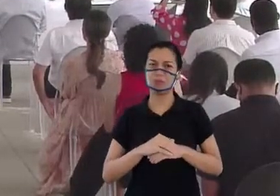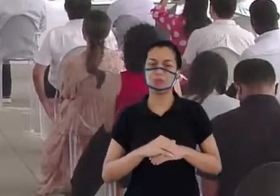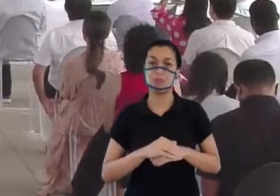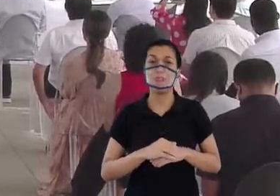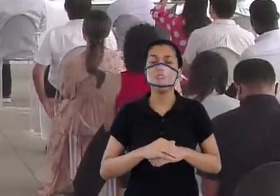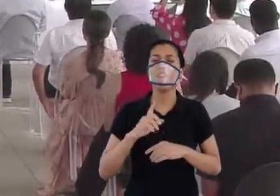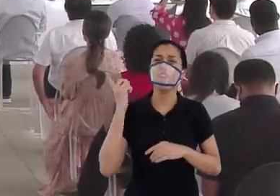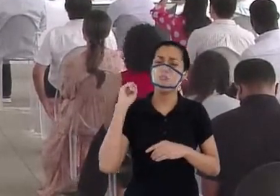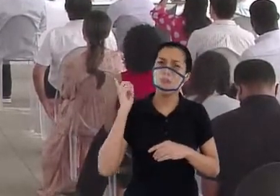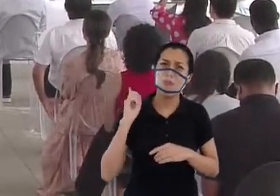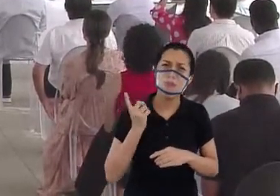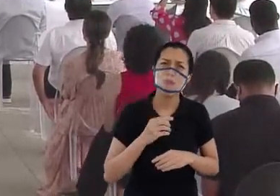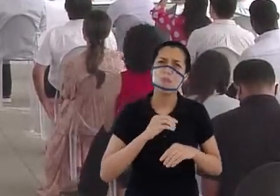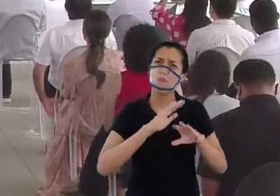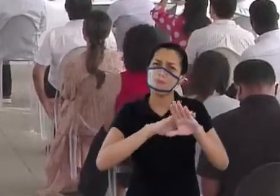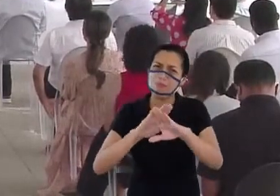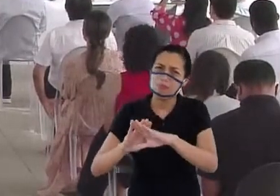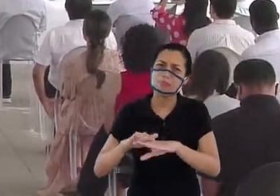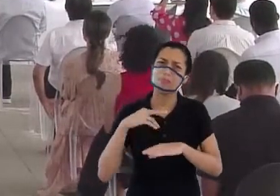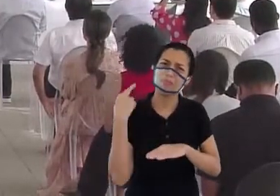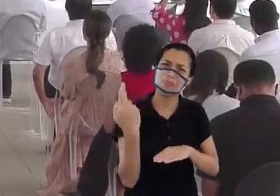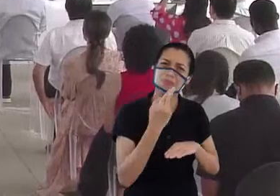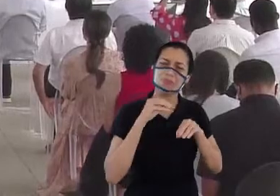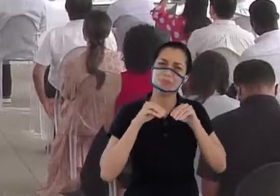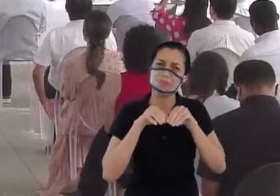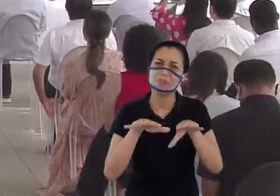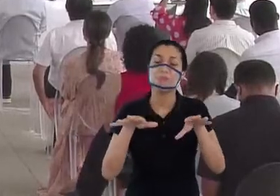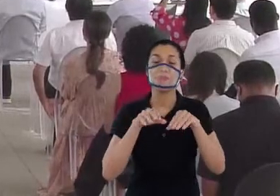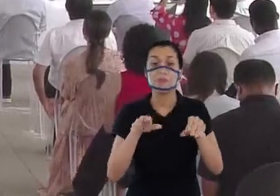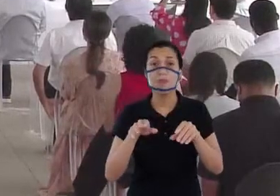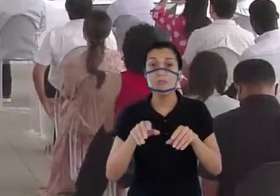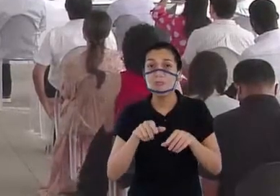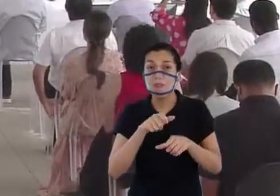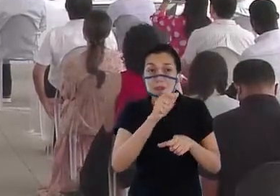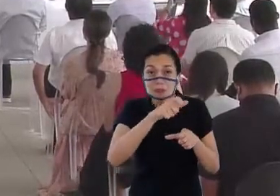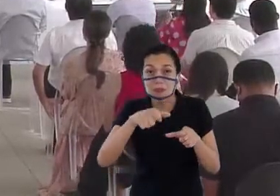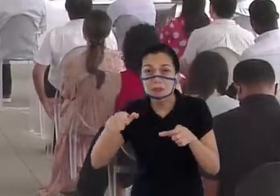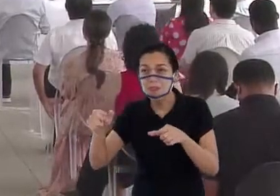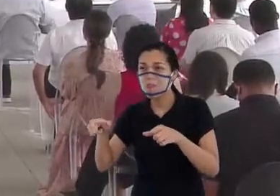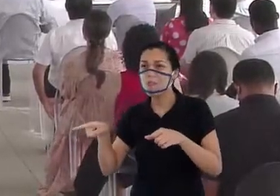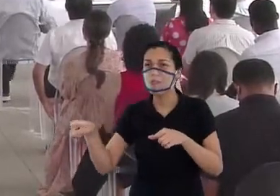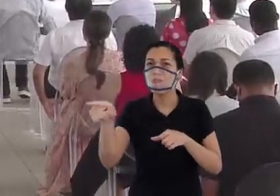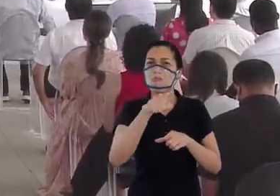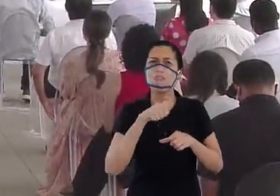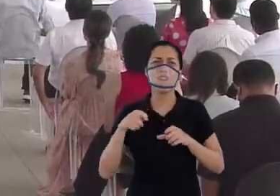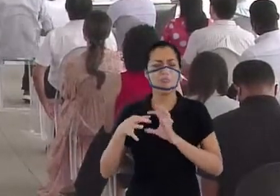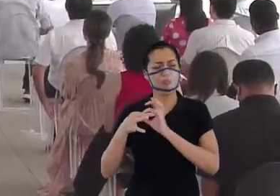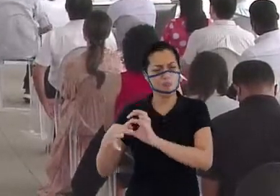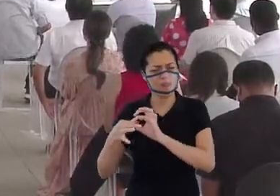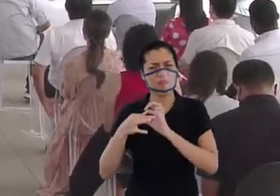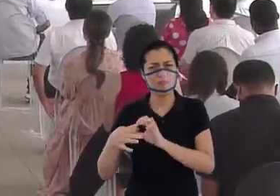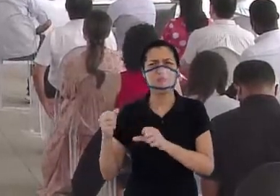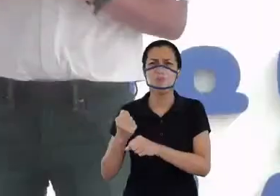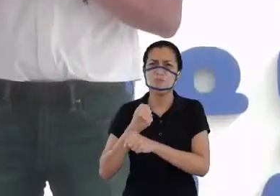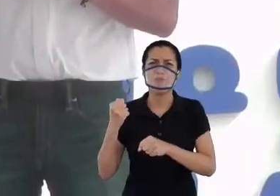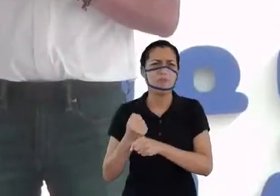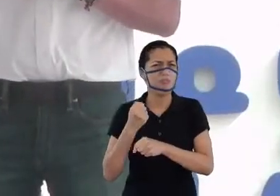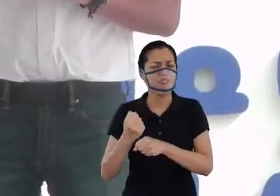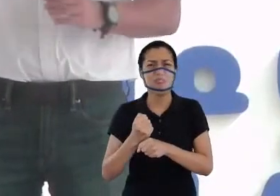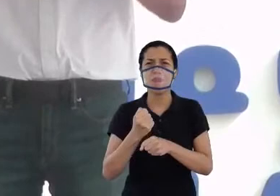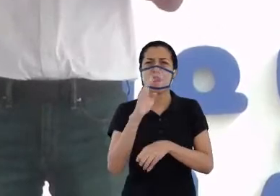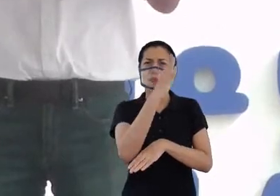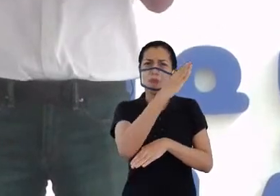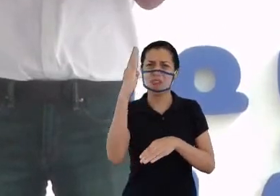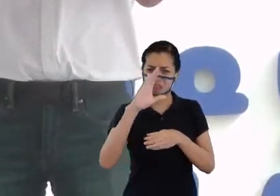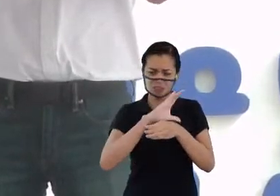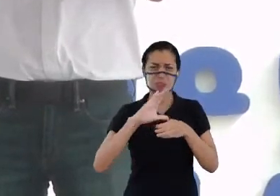los últimos años. Con cada una de estas personas hemos trabajado, con cada uno de ustedes, y siempre ponemos a Barranquilla primero.